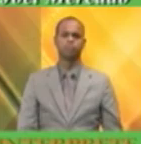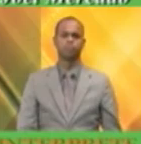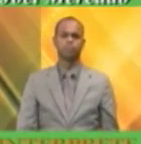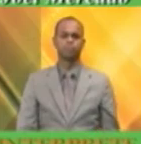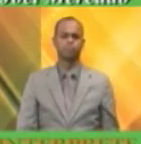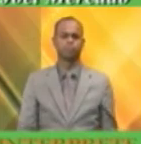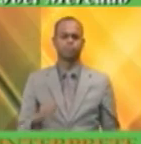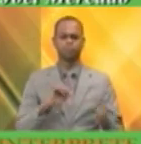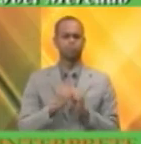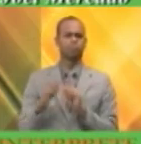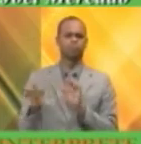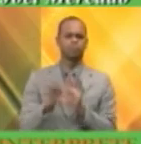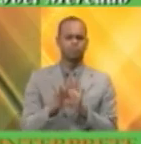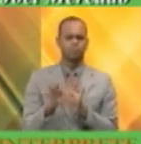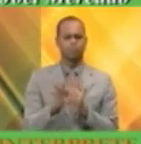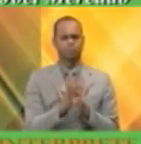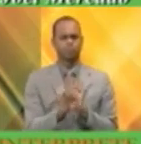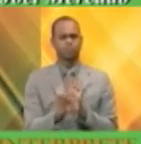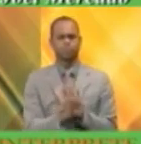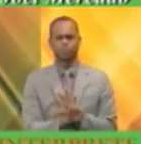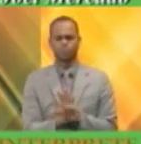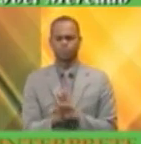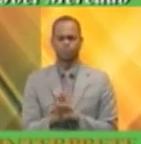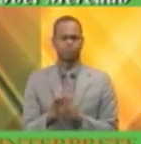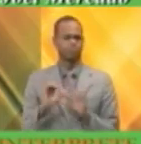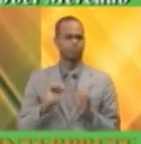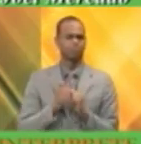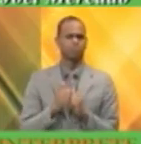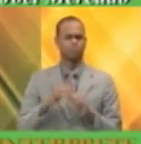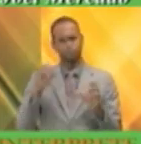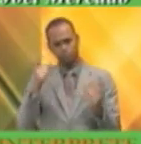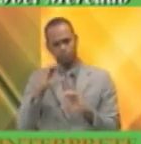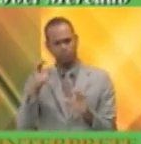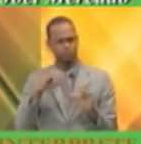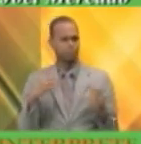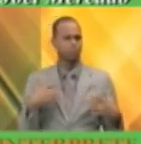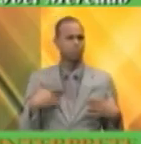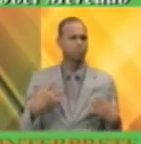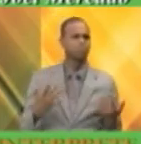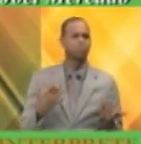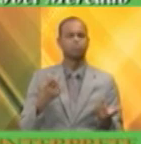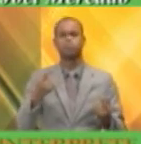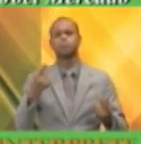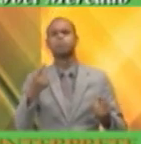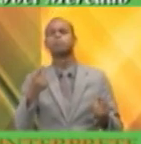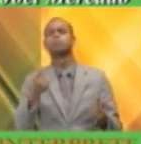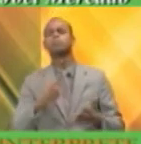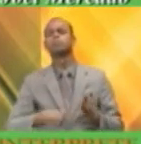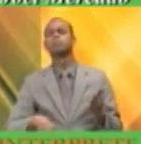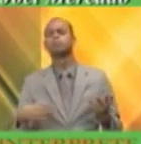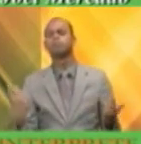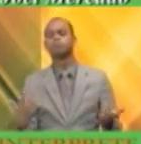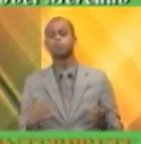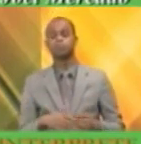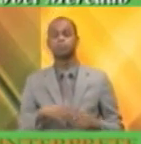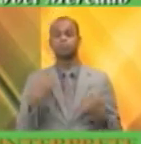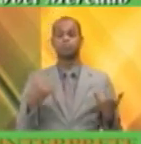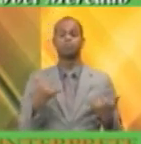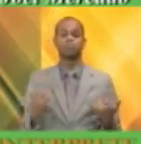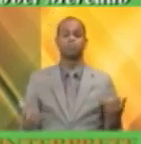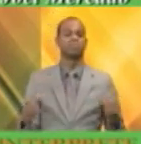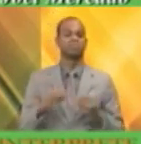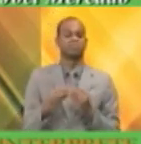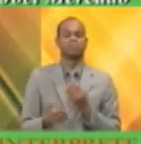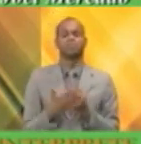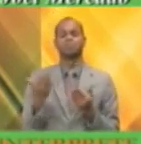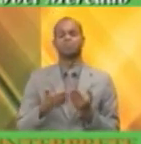reclutan? ¿Cómo ustedes están buscando a estas personas? Bueno, ahora se nos ha hecho mucho más